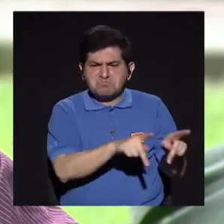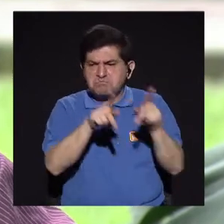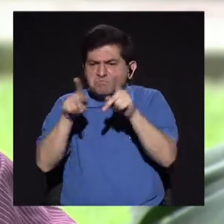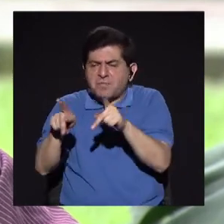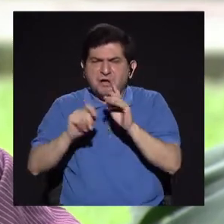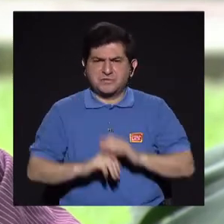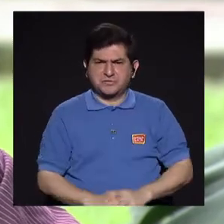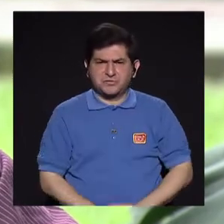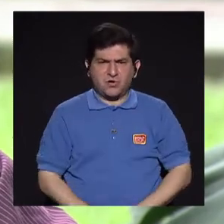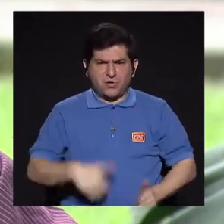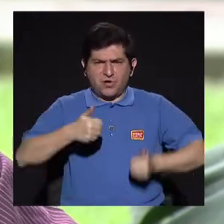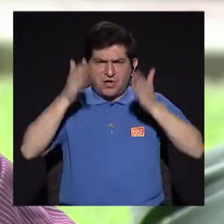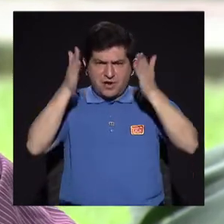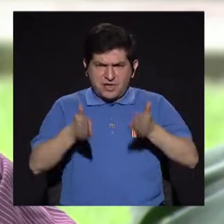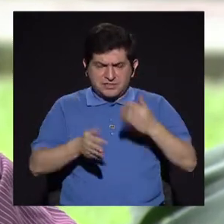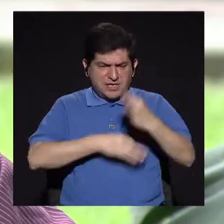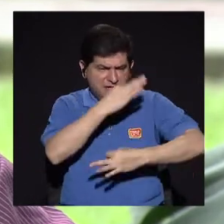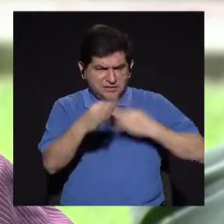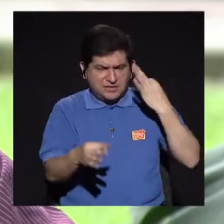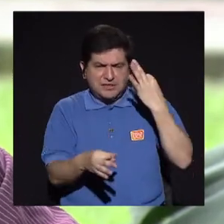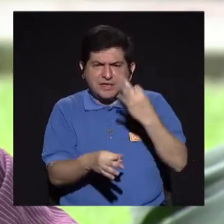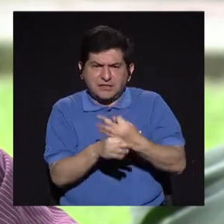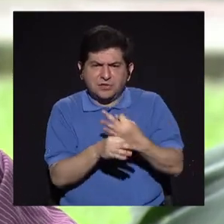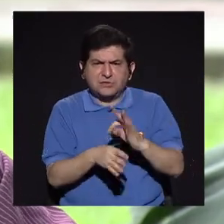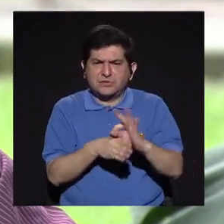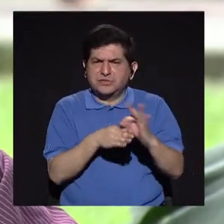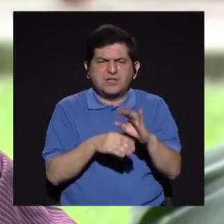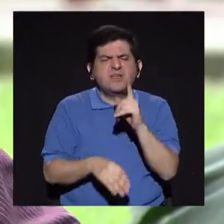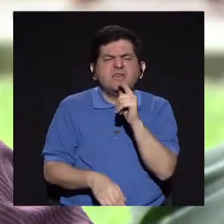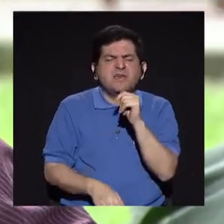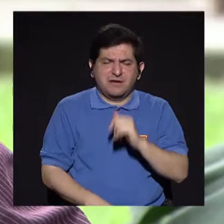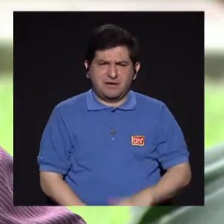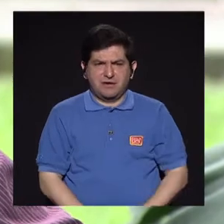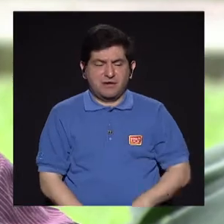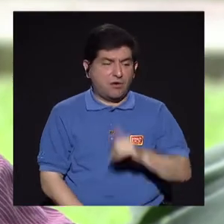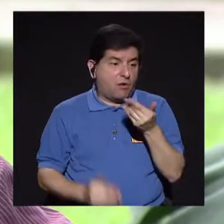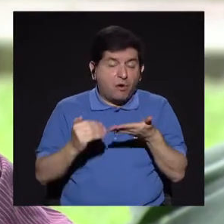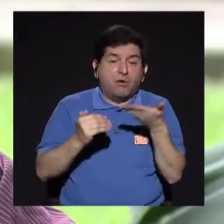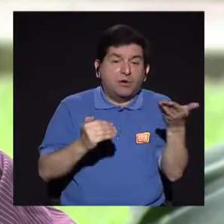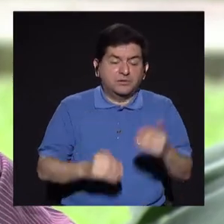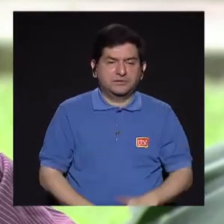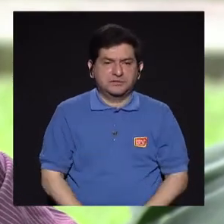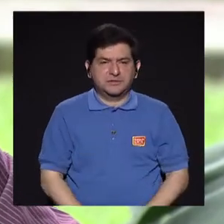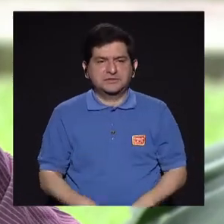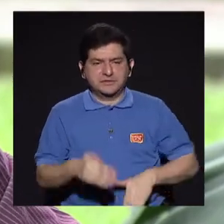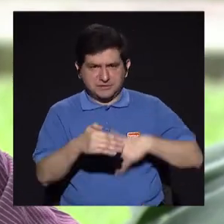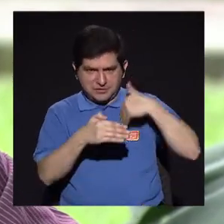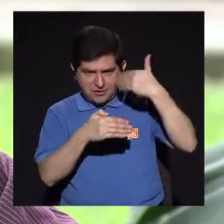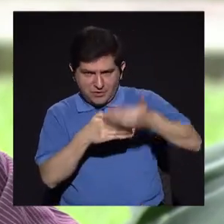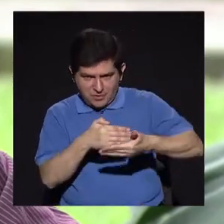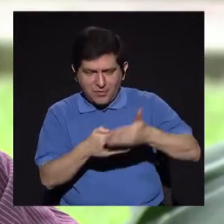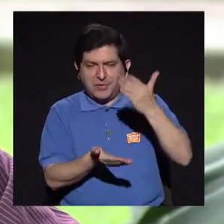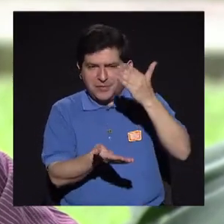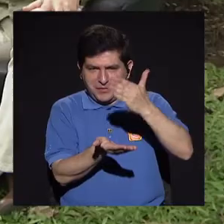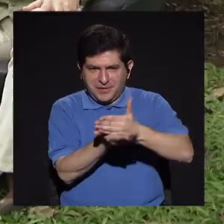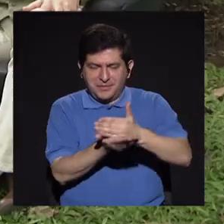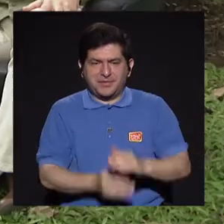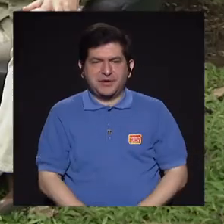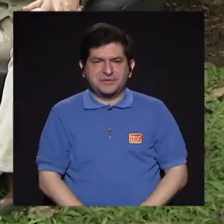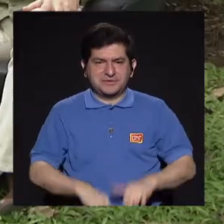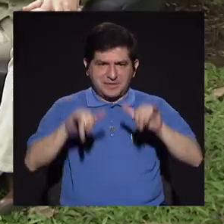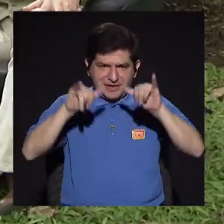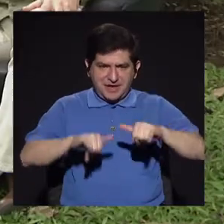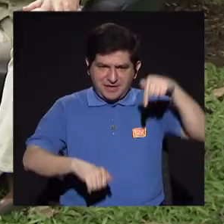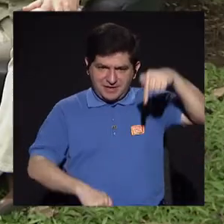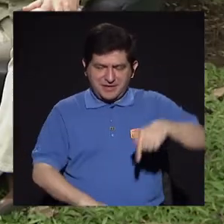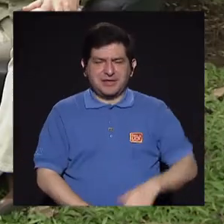personas que son candidatas para este tipo de tratamientos y otro tipo de cosas, pero será después de esta pausa.